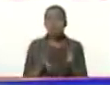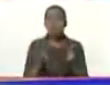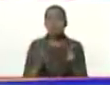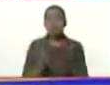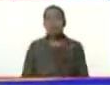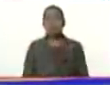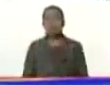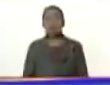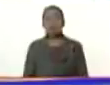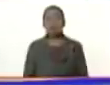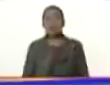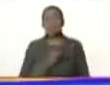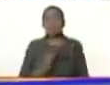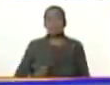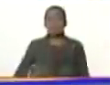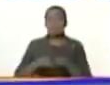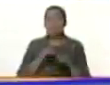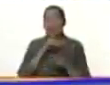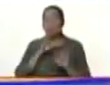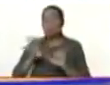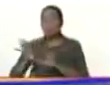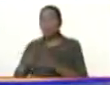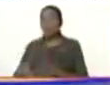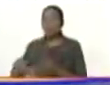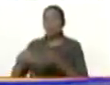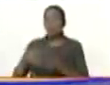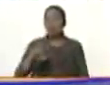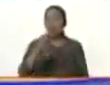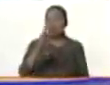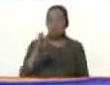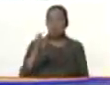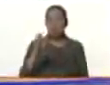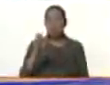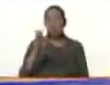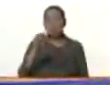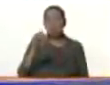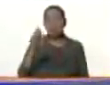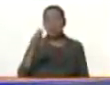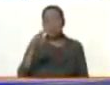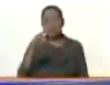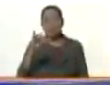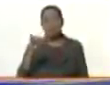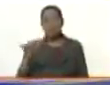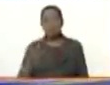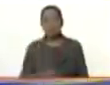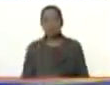Mr. President Kennedy Morales.